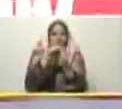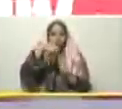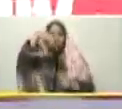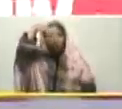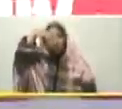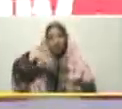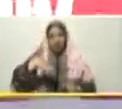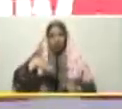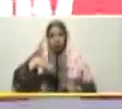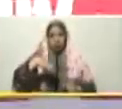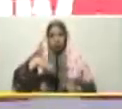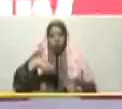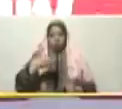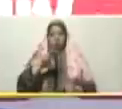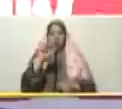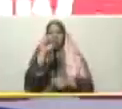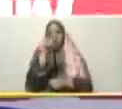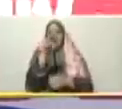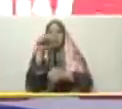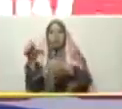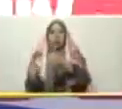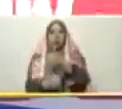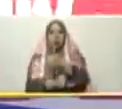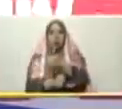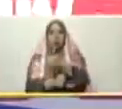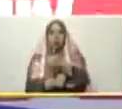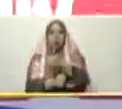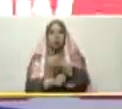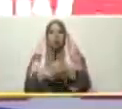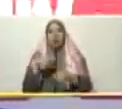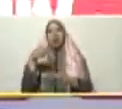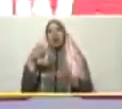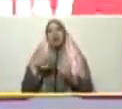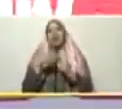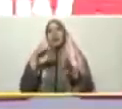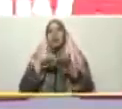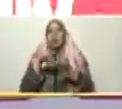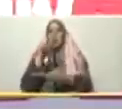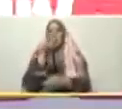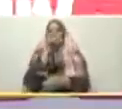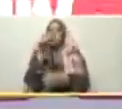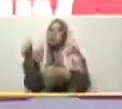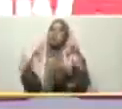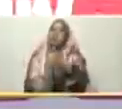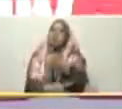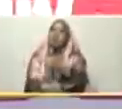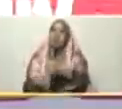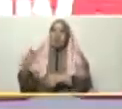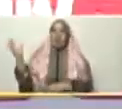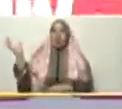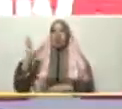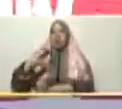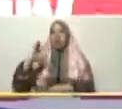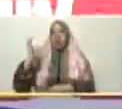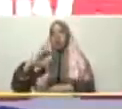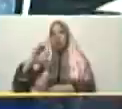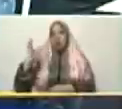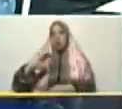ya no tiene rango de vicepresidente porque se ve es el presidente soy vicepresidente de caracas